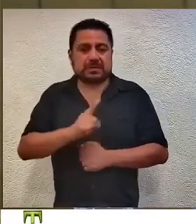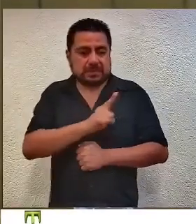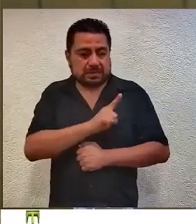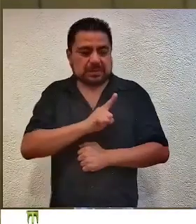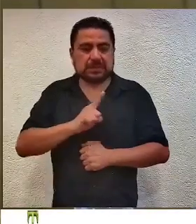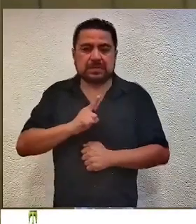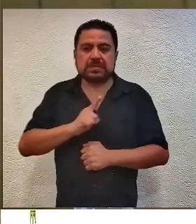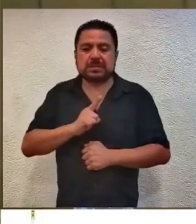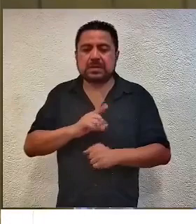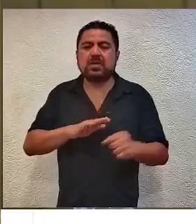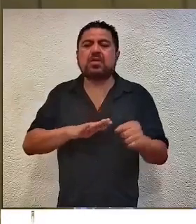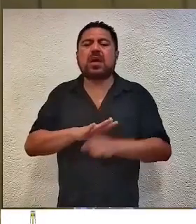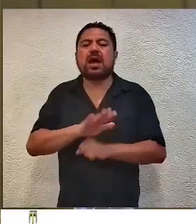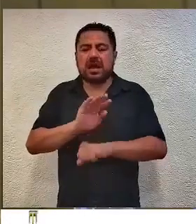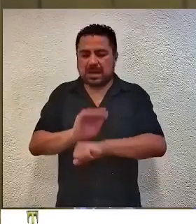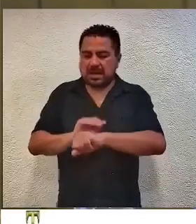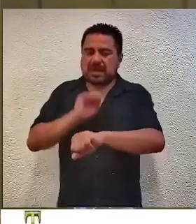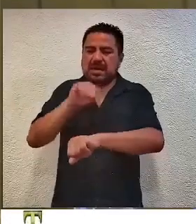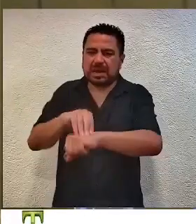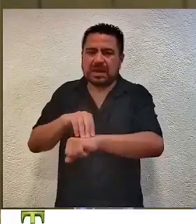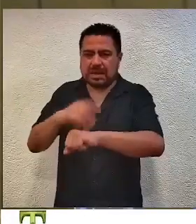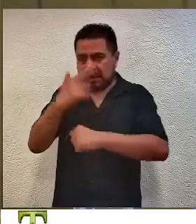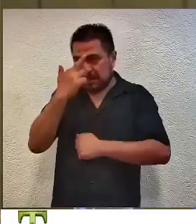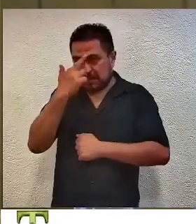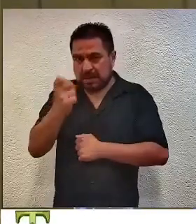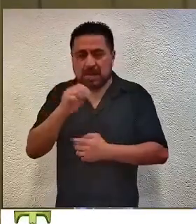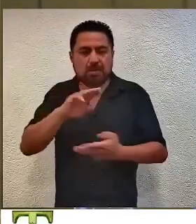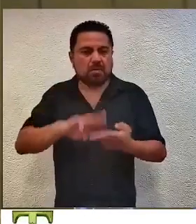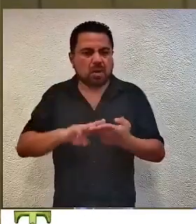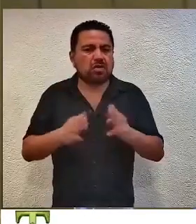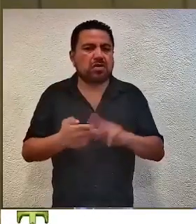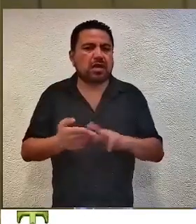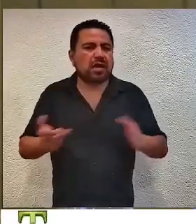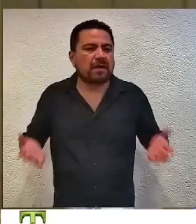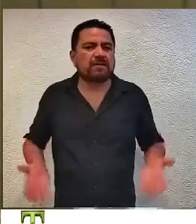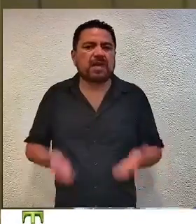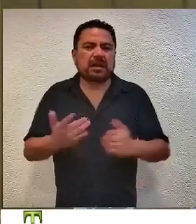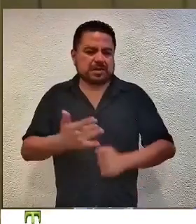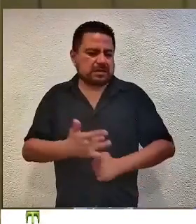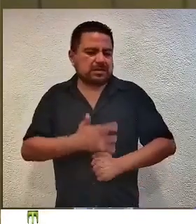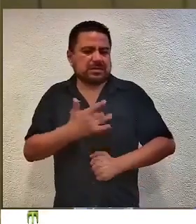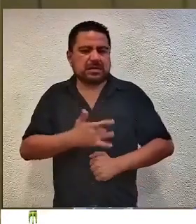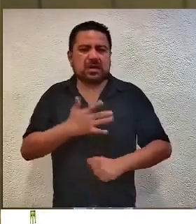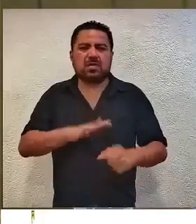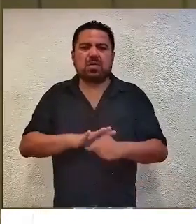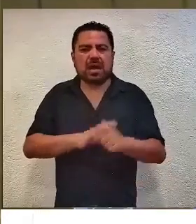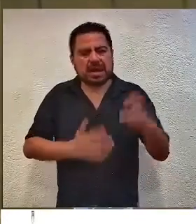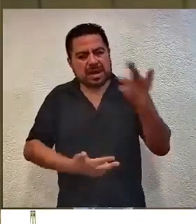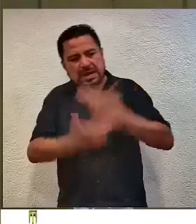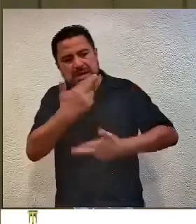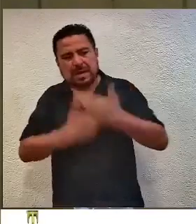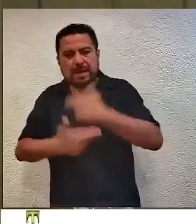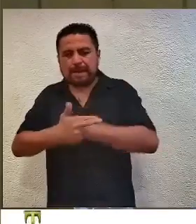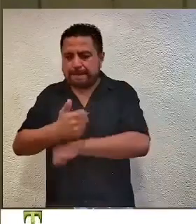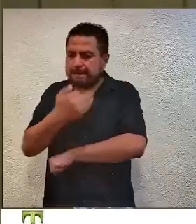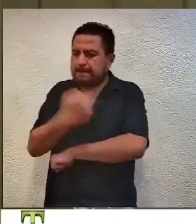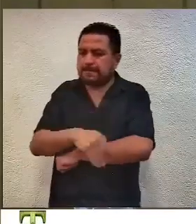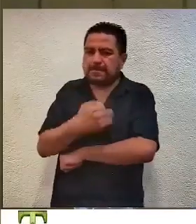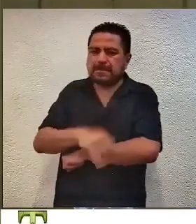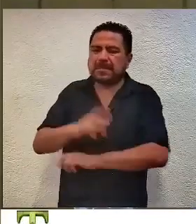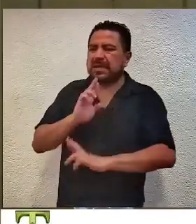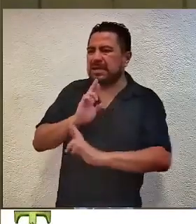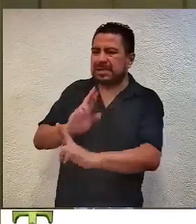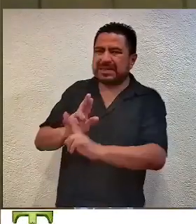deben fundar, razonar y motivar en el sentido de revocar parcialmente la